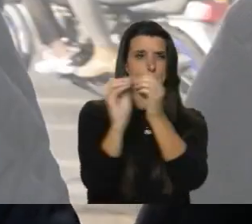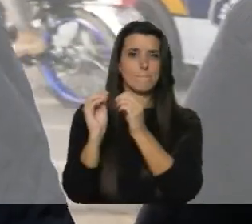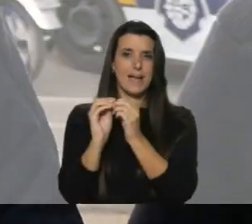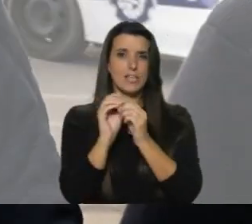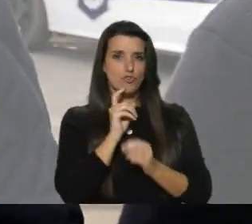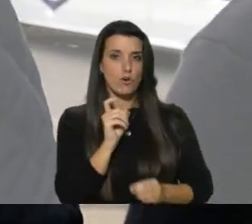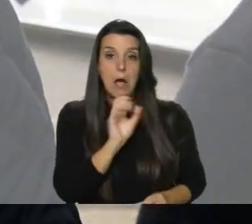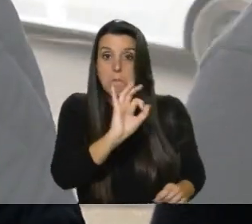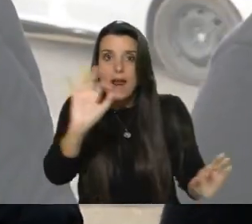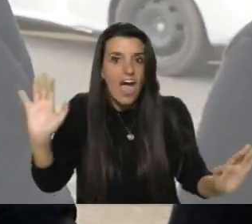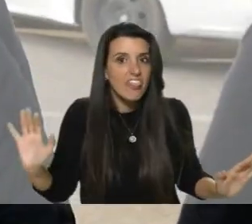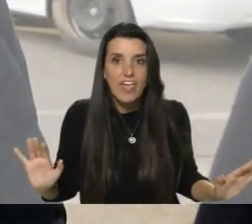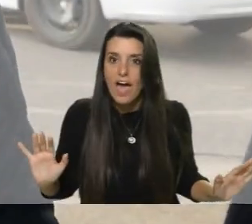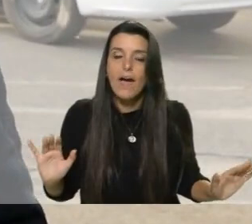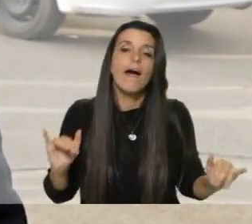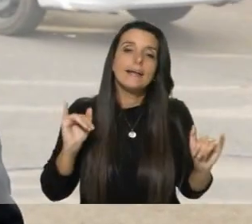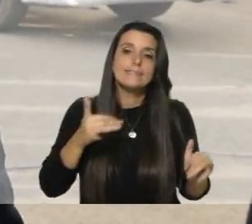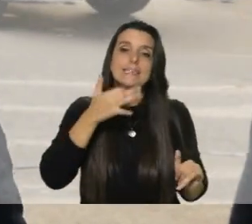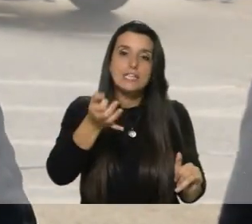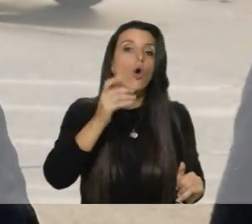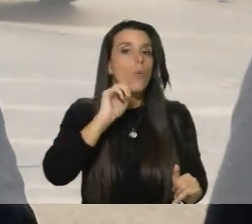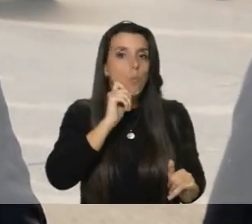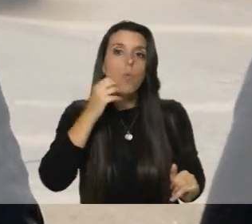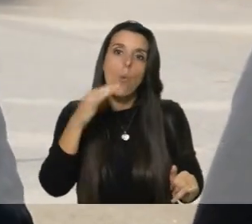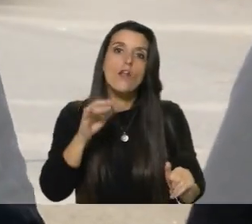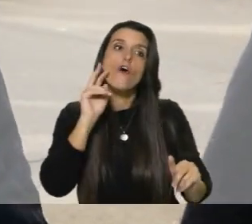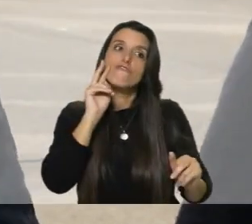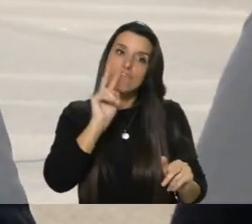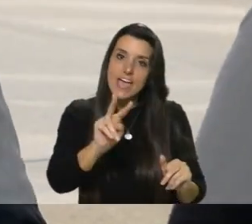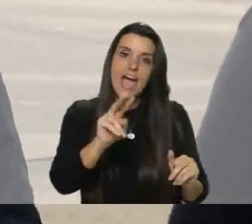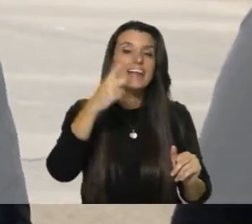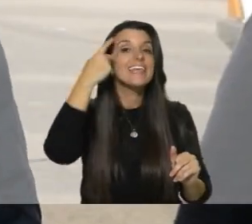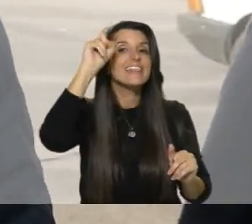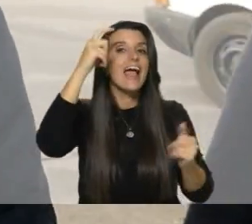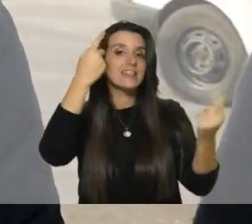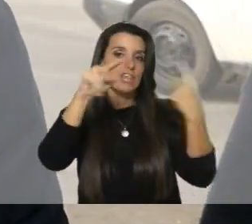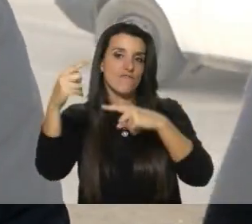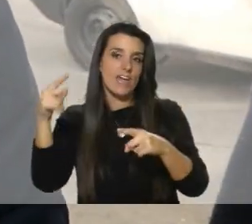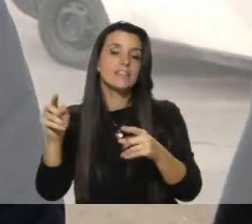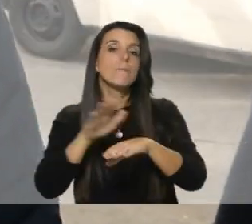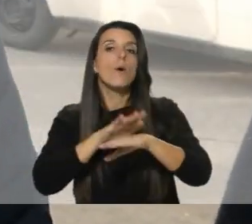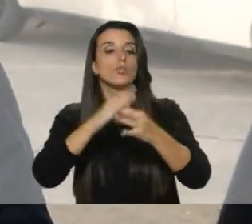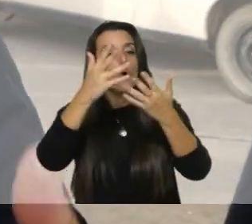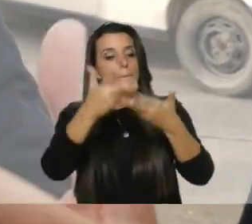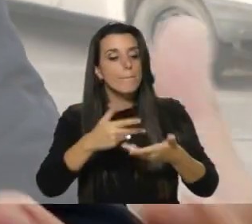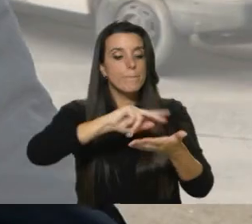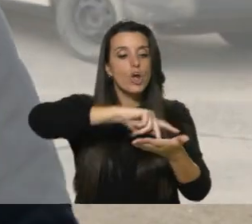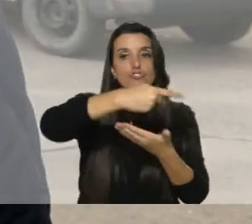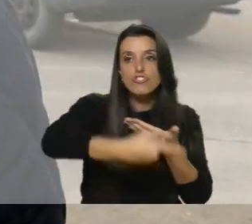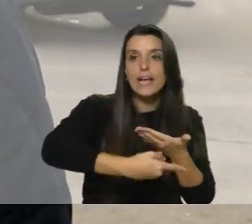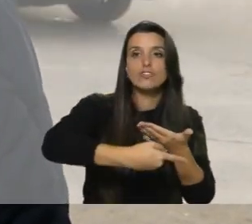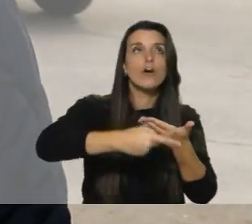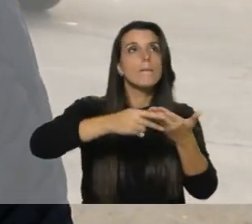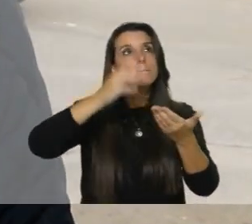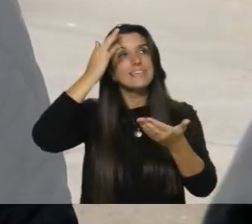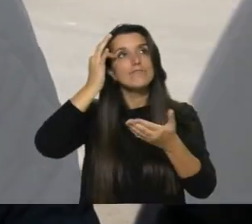Partido Colorado, ninguno. Sí digo, está bueno que se vean las concepciones distintas al momento de construir un proyecto político y proyectar